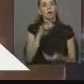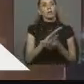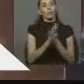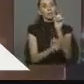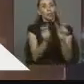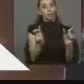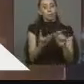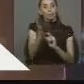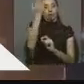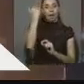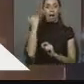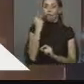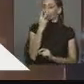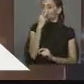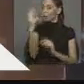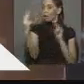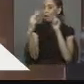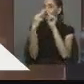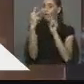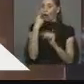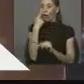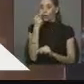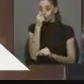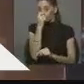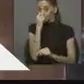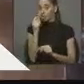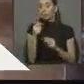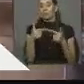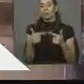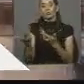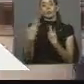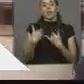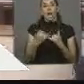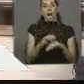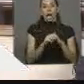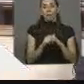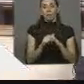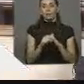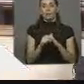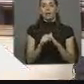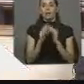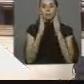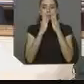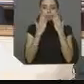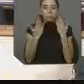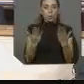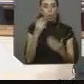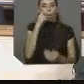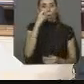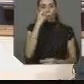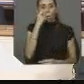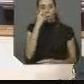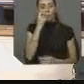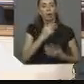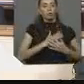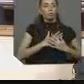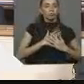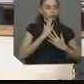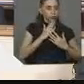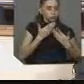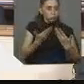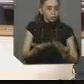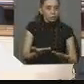lo conocimos nos beneficiamos de su amistad, de su calor humano, de su generosidad, de